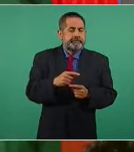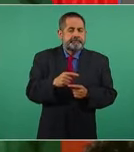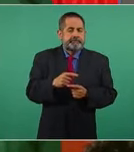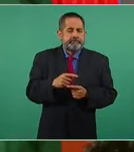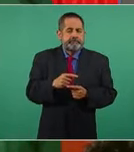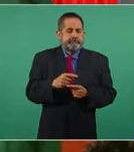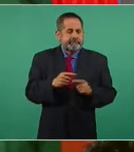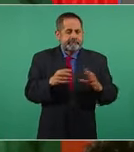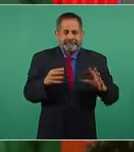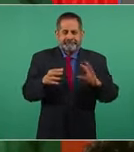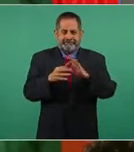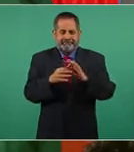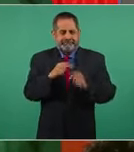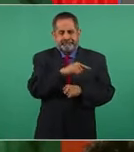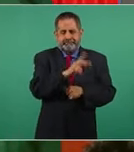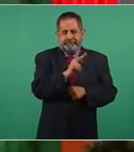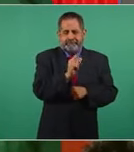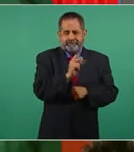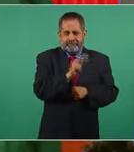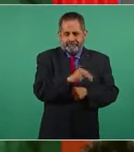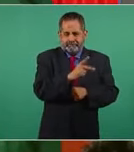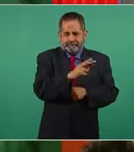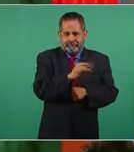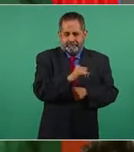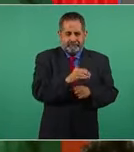la alianza del PAN y el PRI,